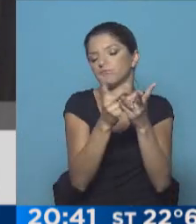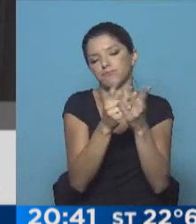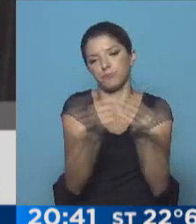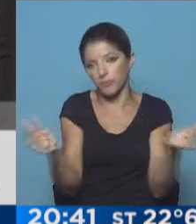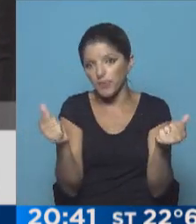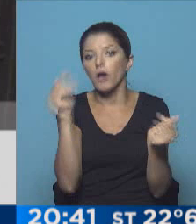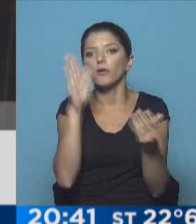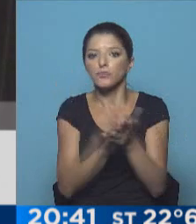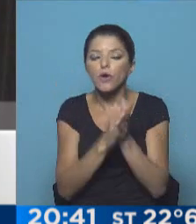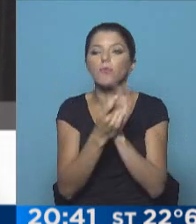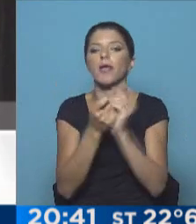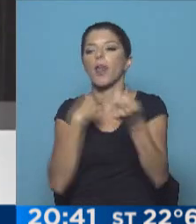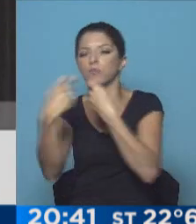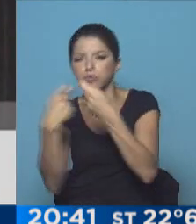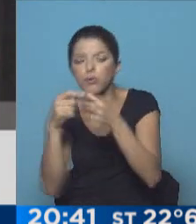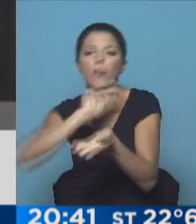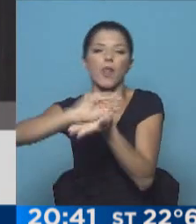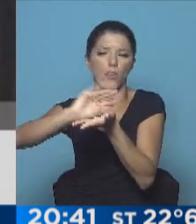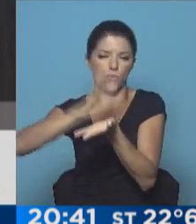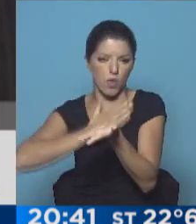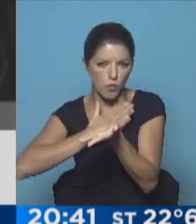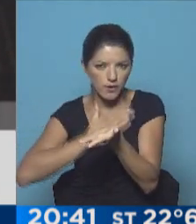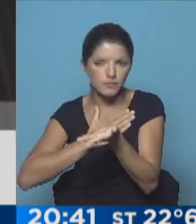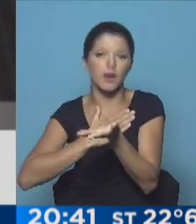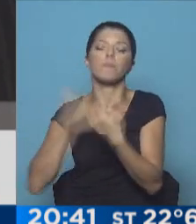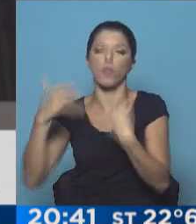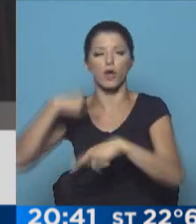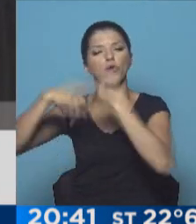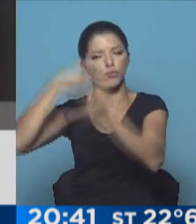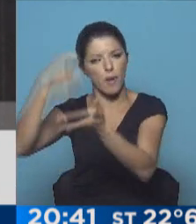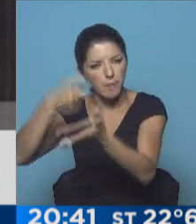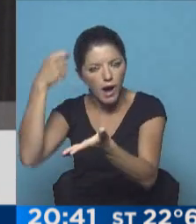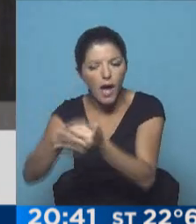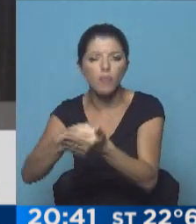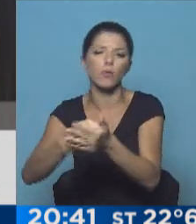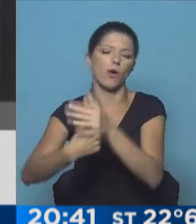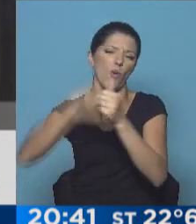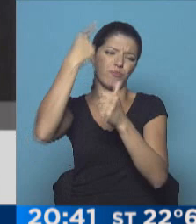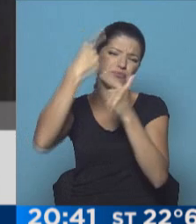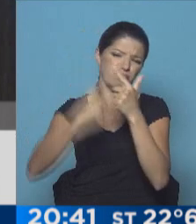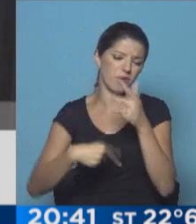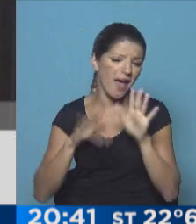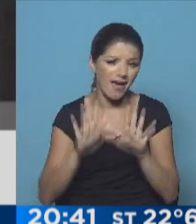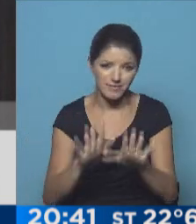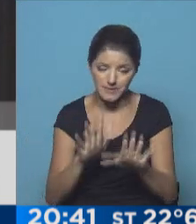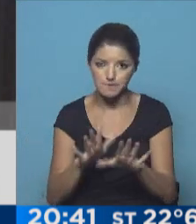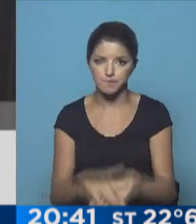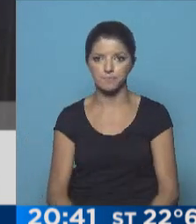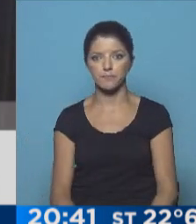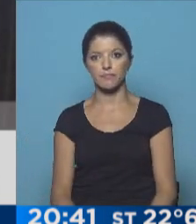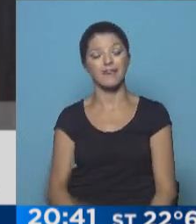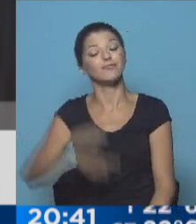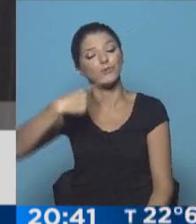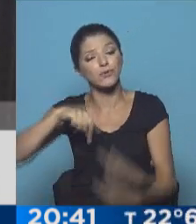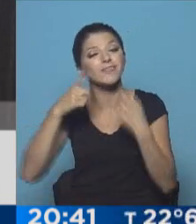de la renegociación de la deuda, la salida del default técnico, bueno, de todo esto que